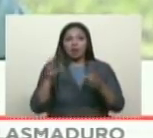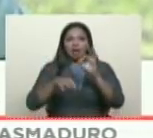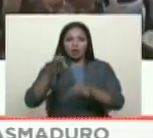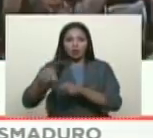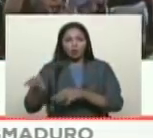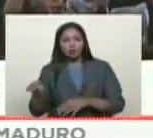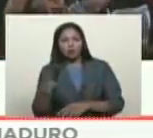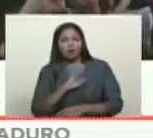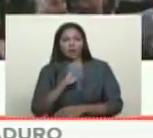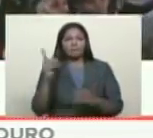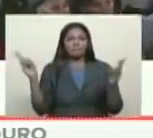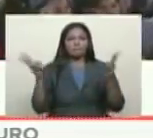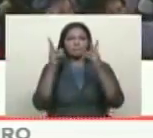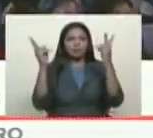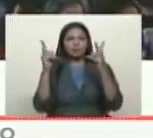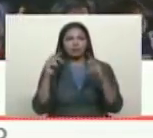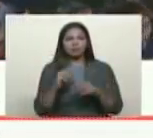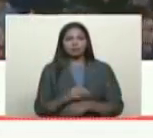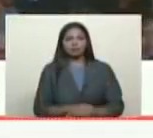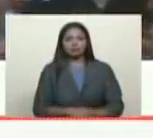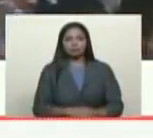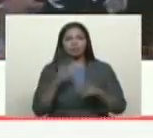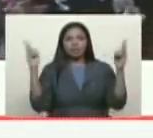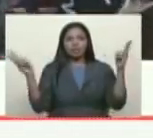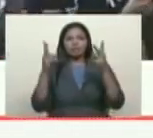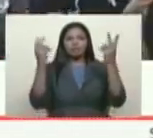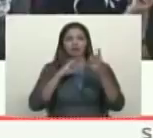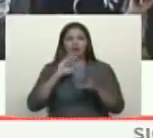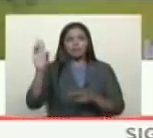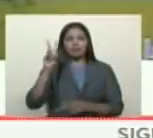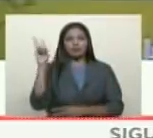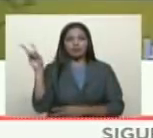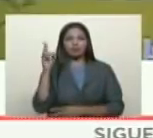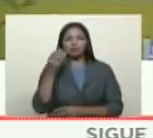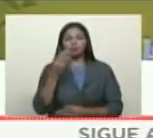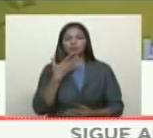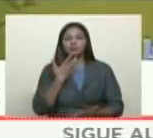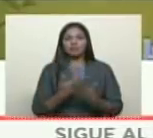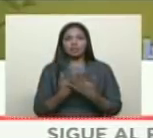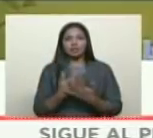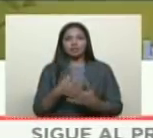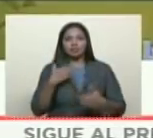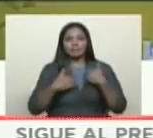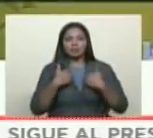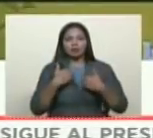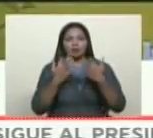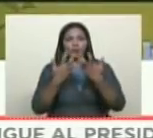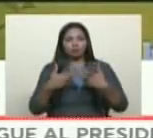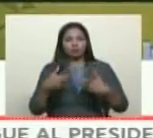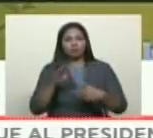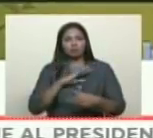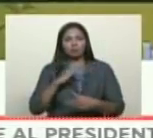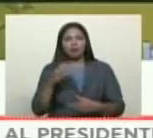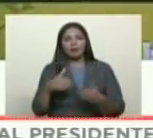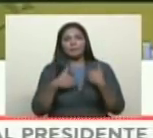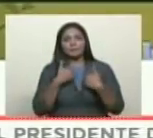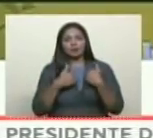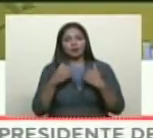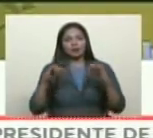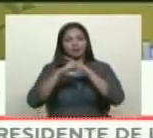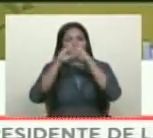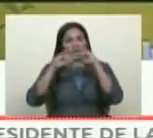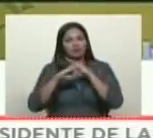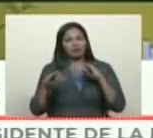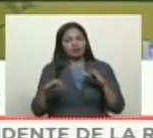urbana! ¡Que viva la patria venezolana! Muchas gracias. Miércoles productivo, miércoles feliz,